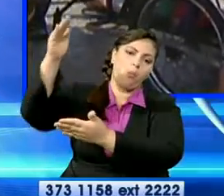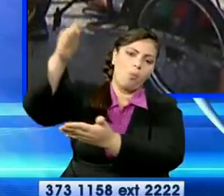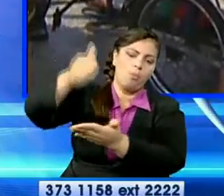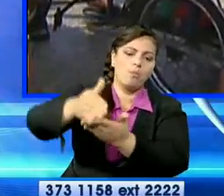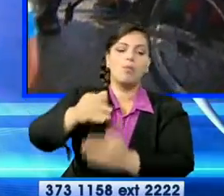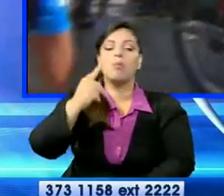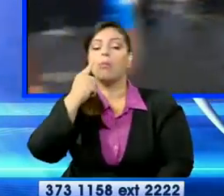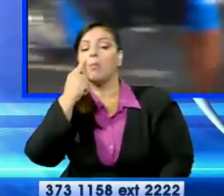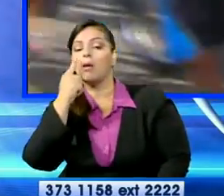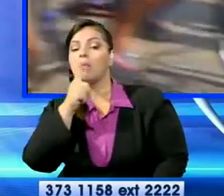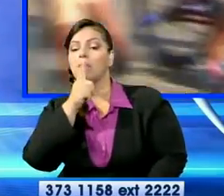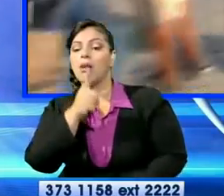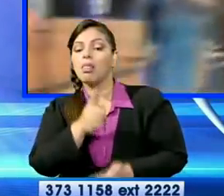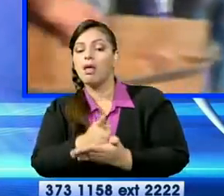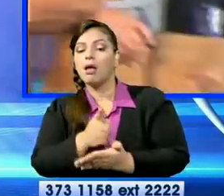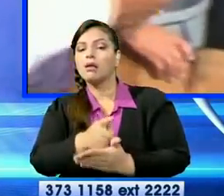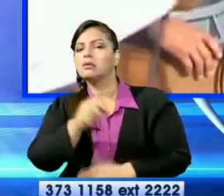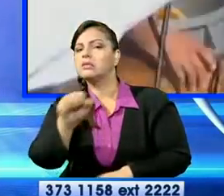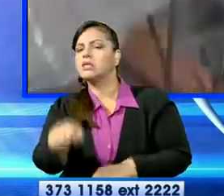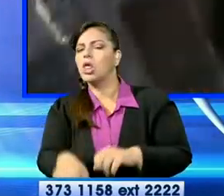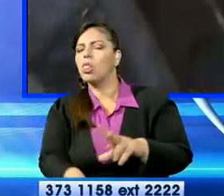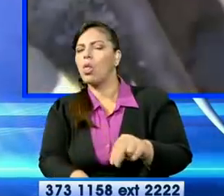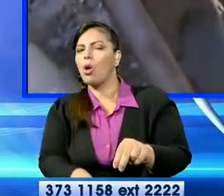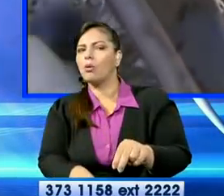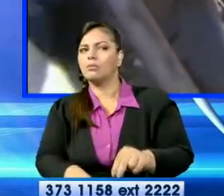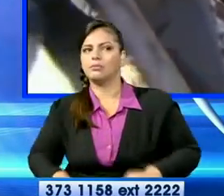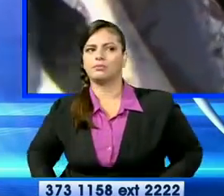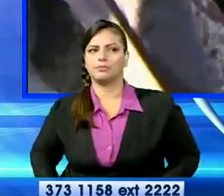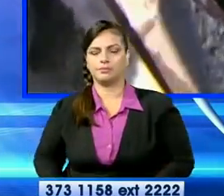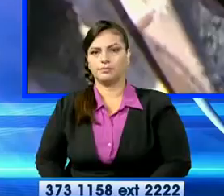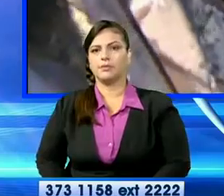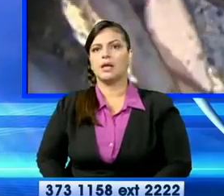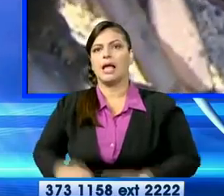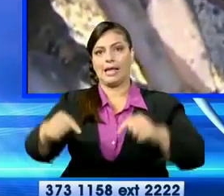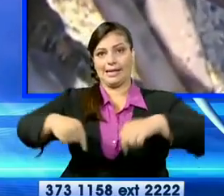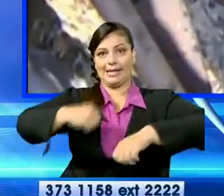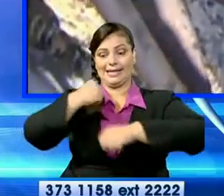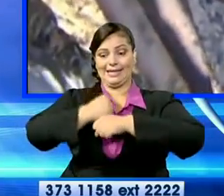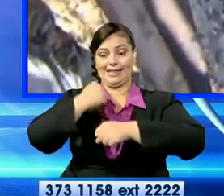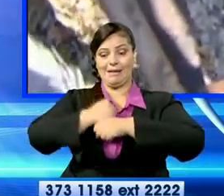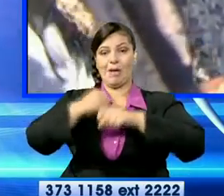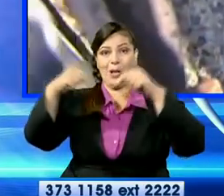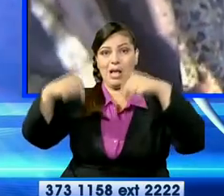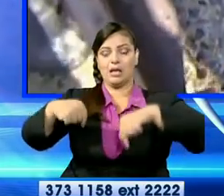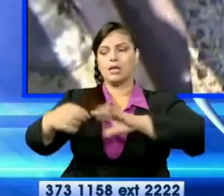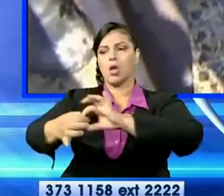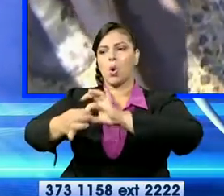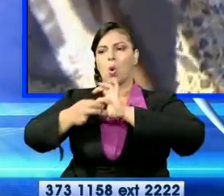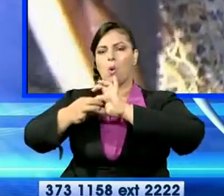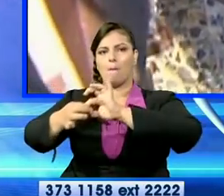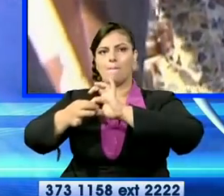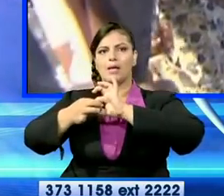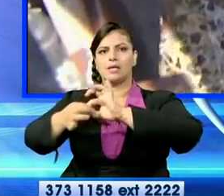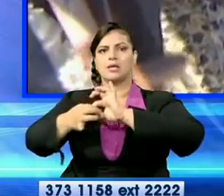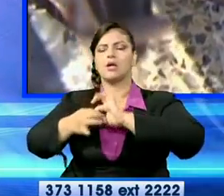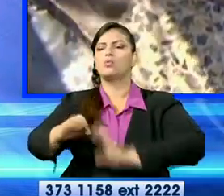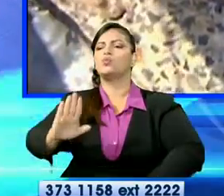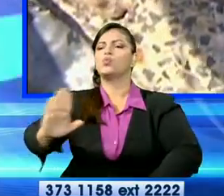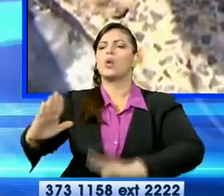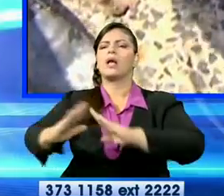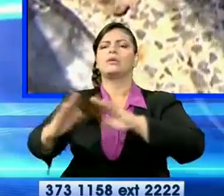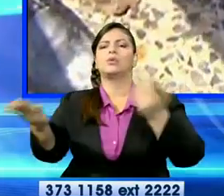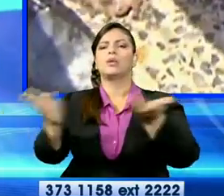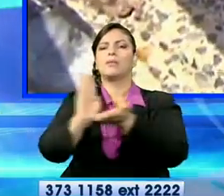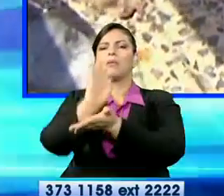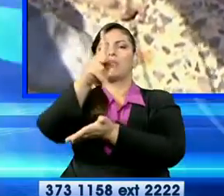Han amanecido, ¿verdad? Y también compañeros nuestros que viven en el sector de bloque 1 de Bastión Popular. Verifican la que